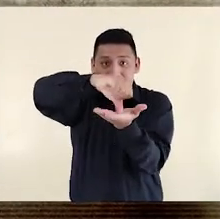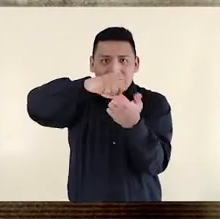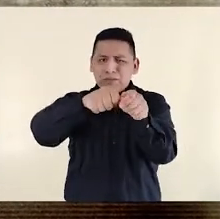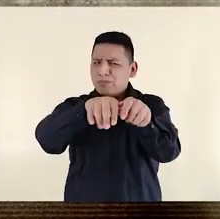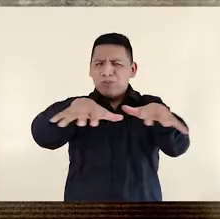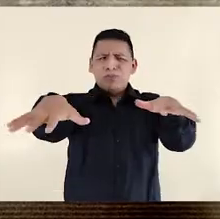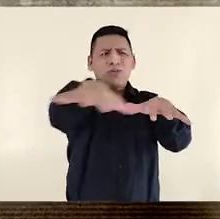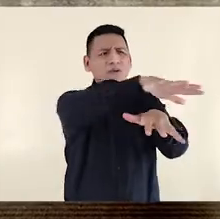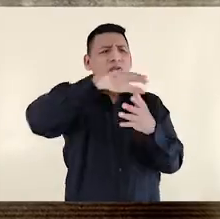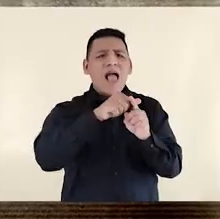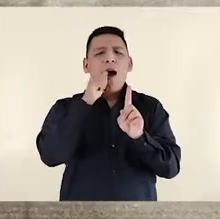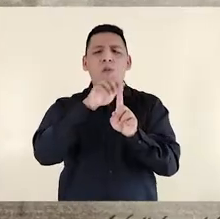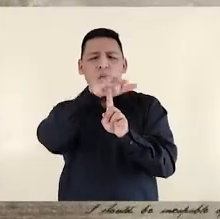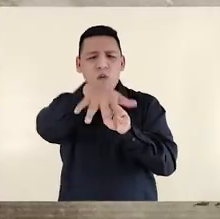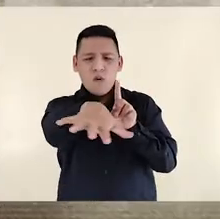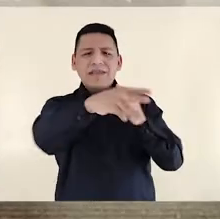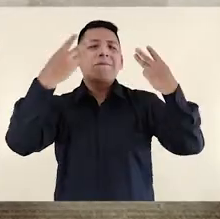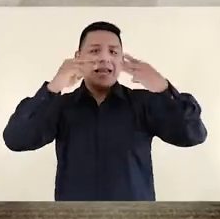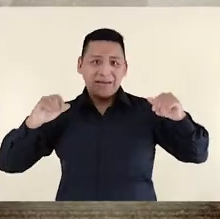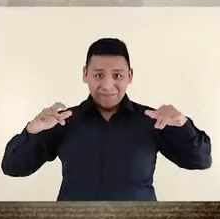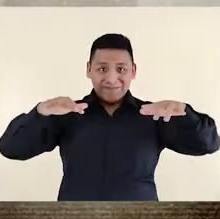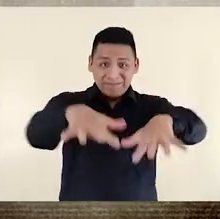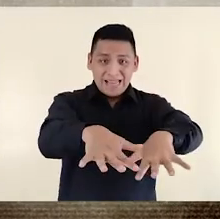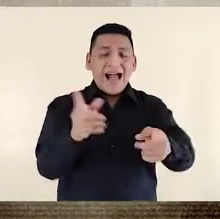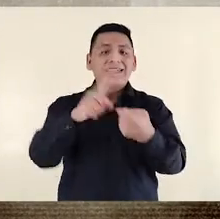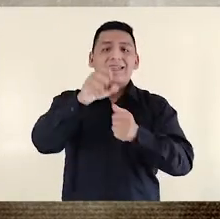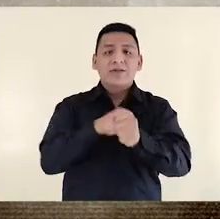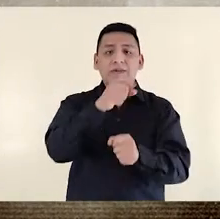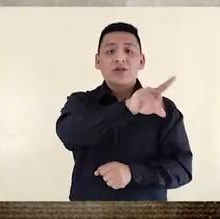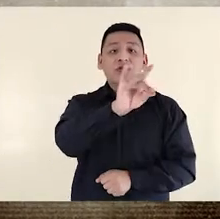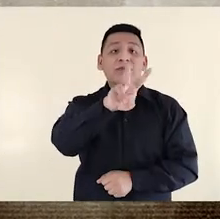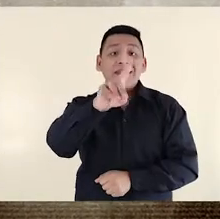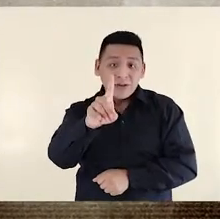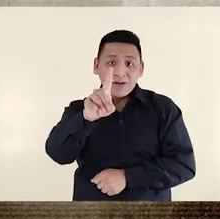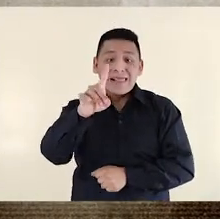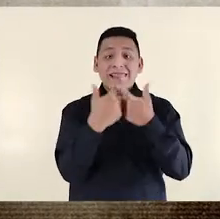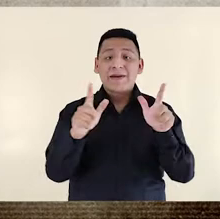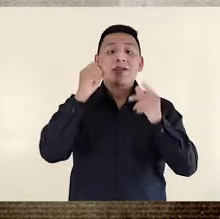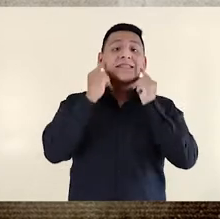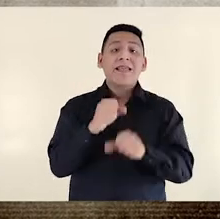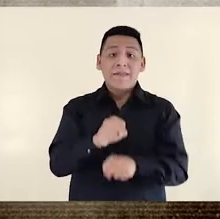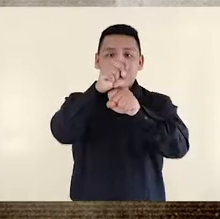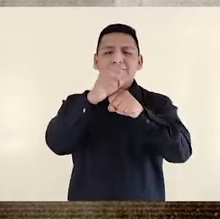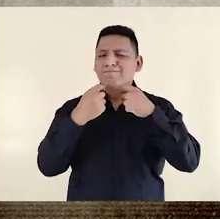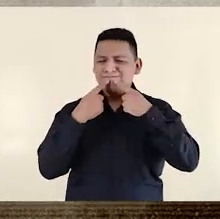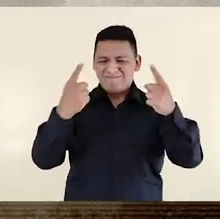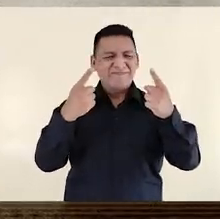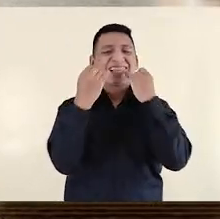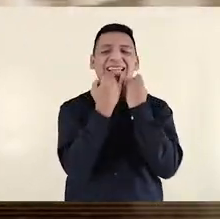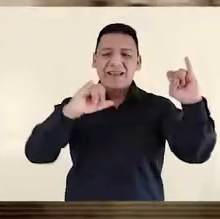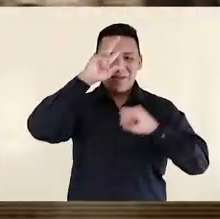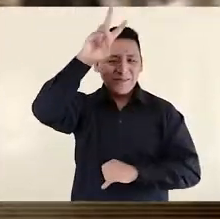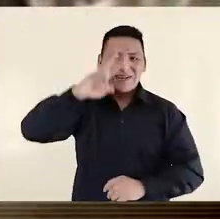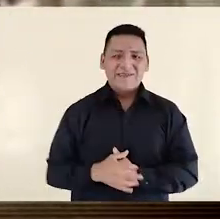la plaza ostentaba una pila y se convirtió en un mercado de abastos hasta que en 1821 el libertador San Martín proclamó